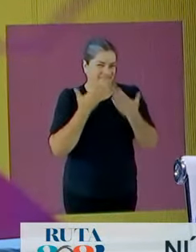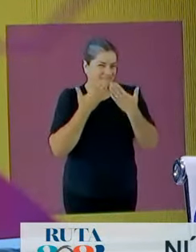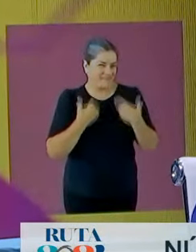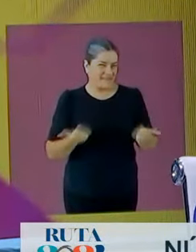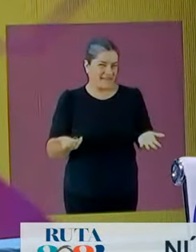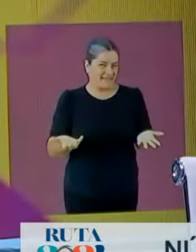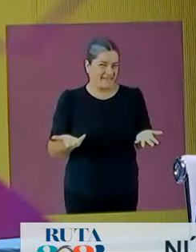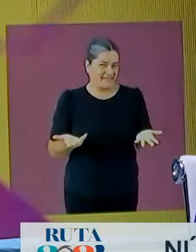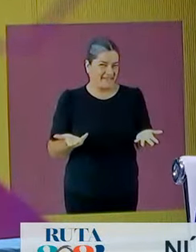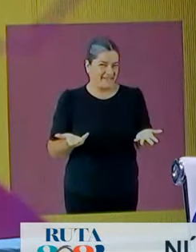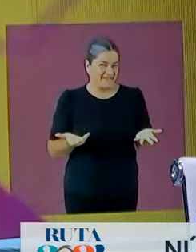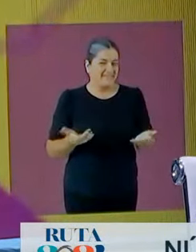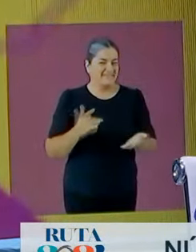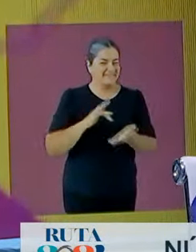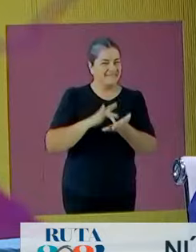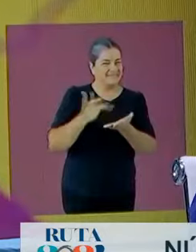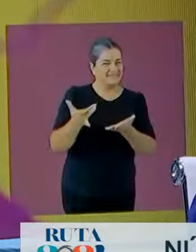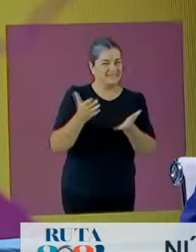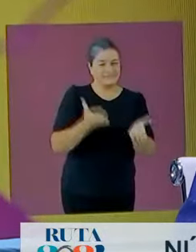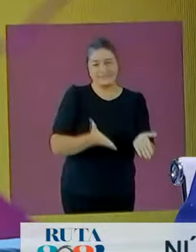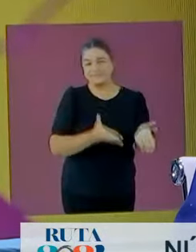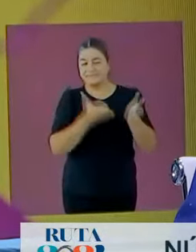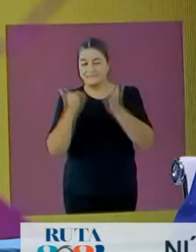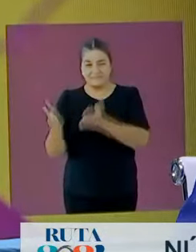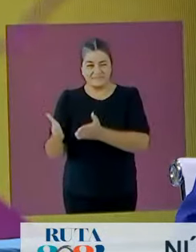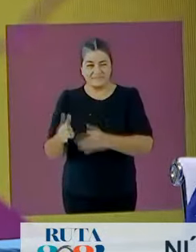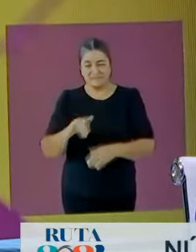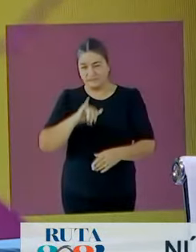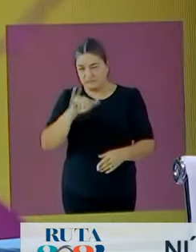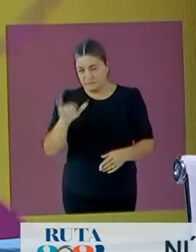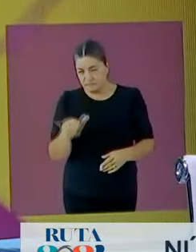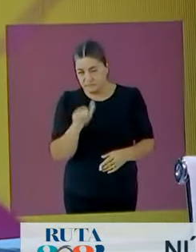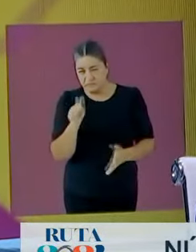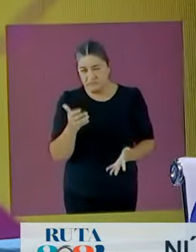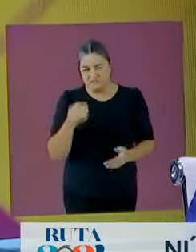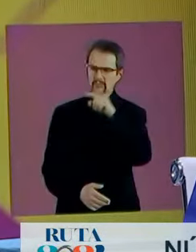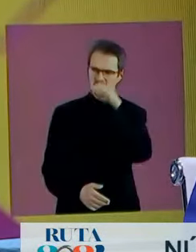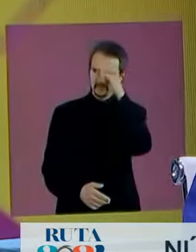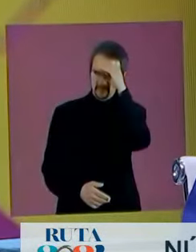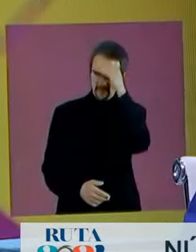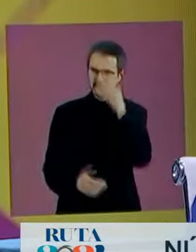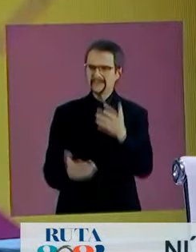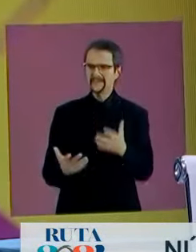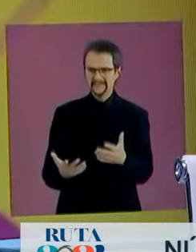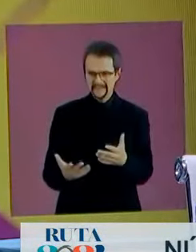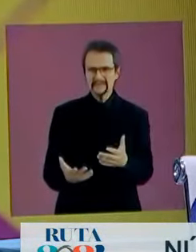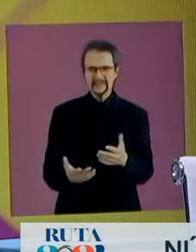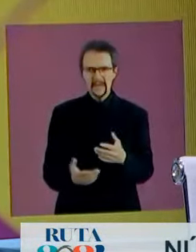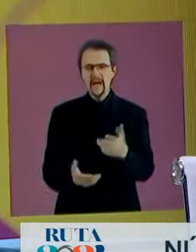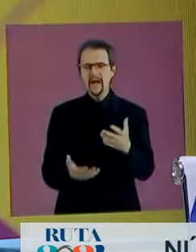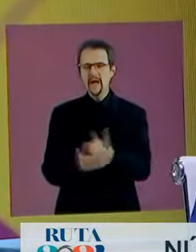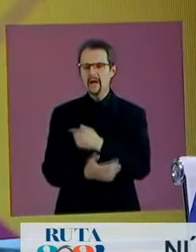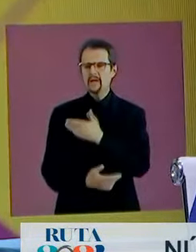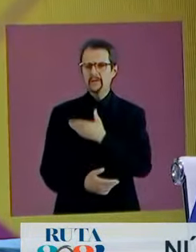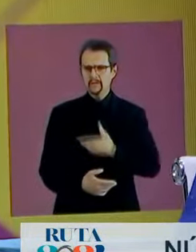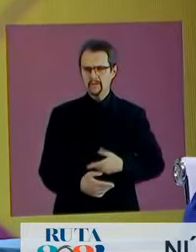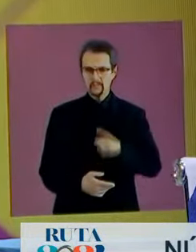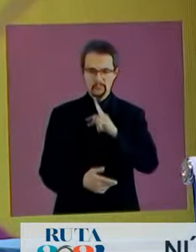todos, independientemente de cómo pienses, qué hagas, cuáles son tus preferencias, cuáles son tus ambiciones, cuáles son tus anhelos,